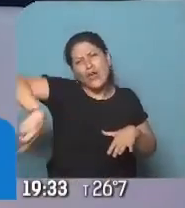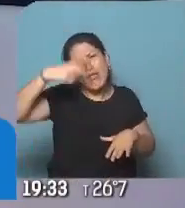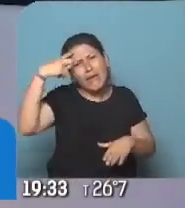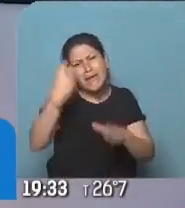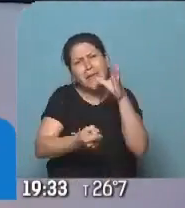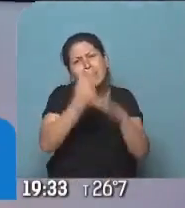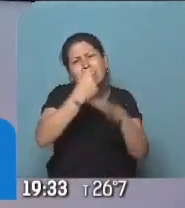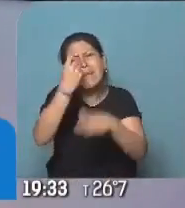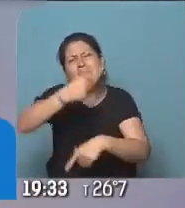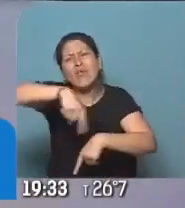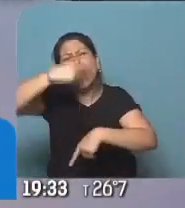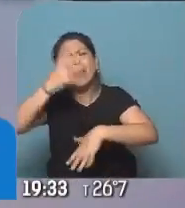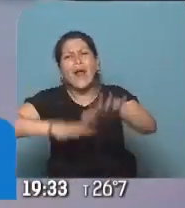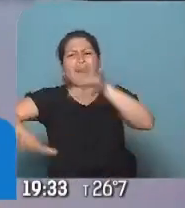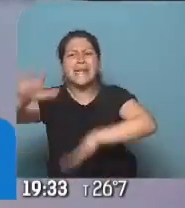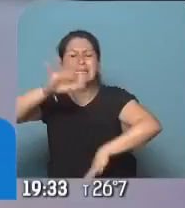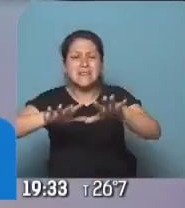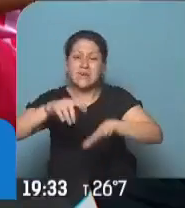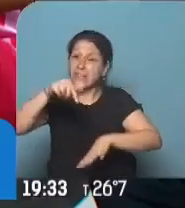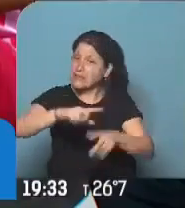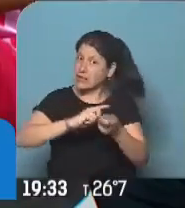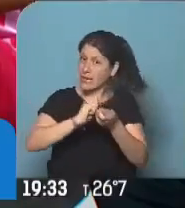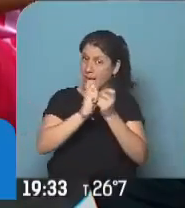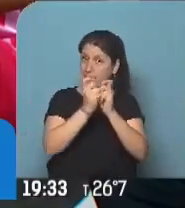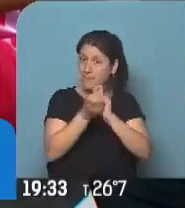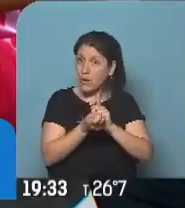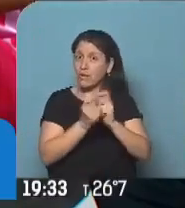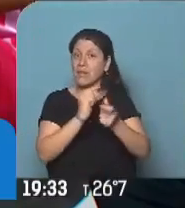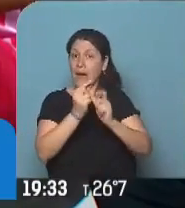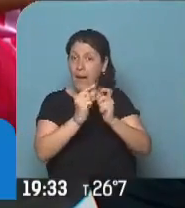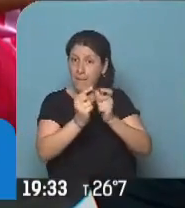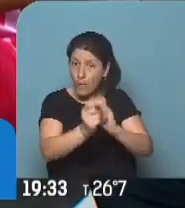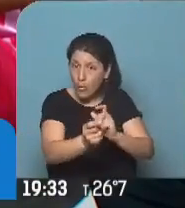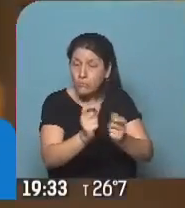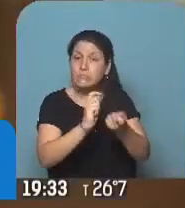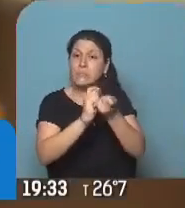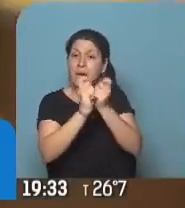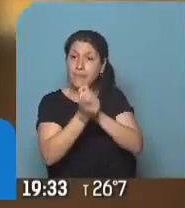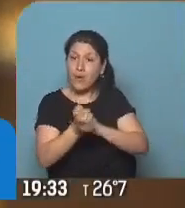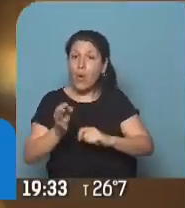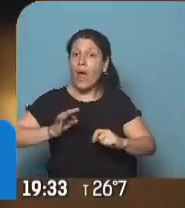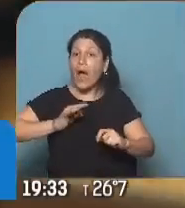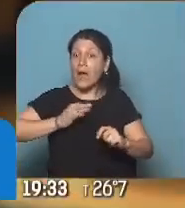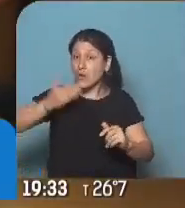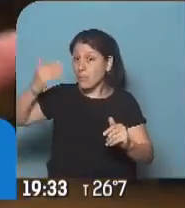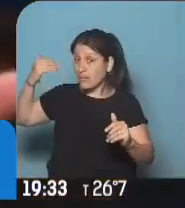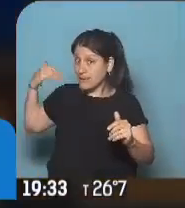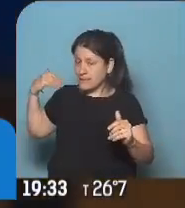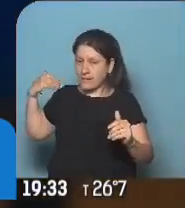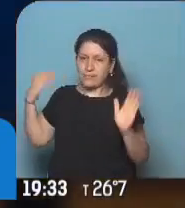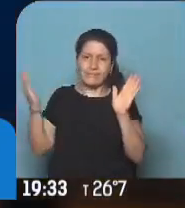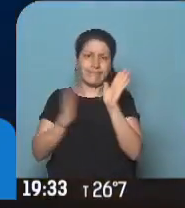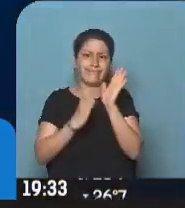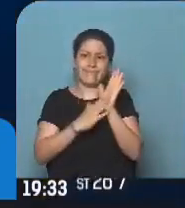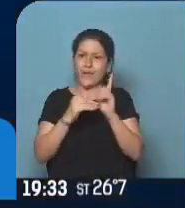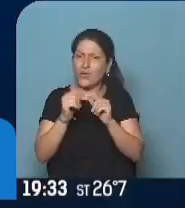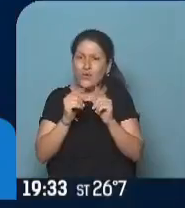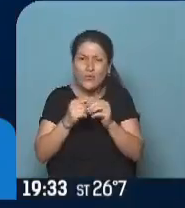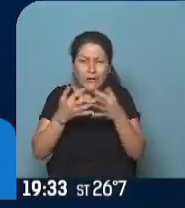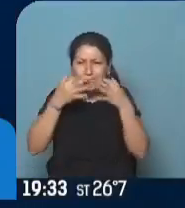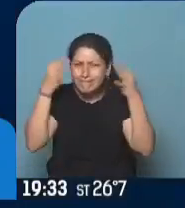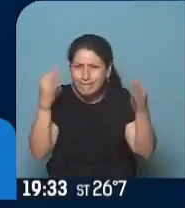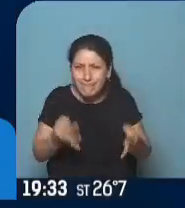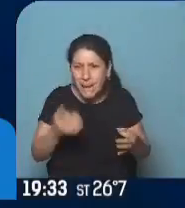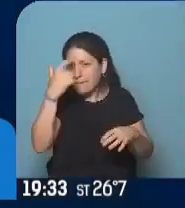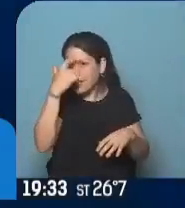otras organizaciones. Eso cambió gradualmente el año pasado ante la evidencia de estos números y de la gente que se va con